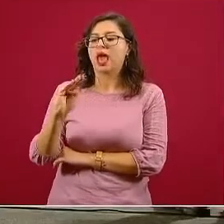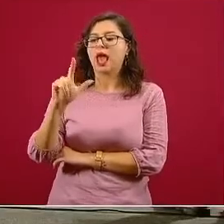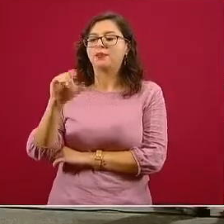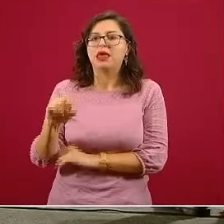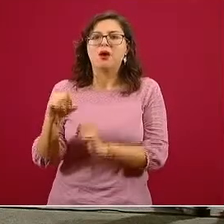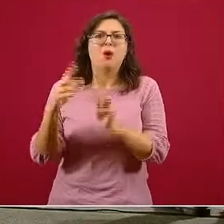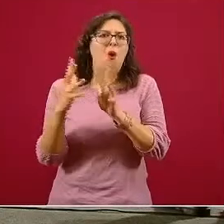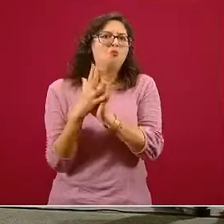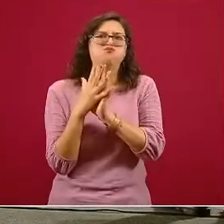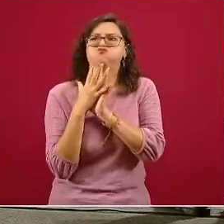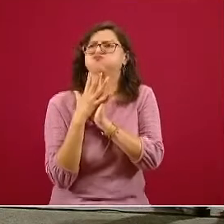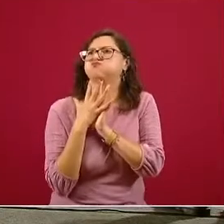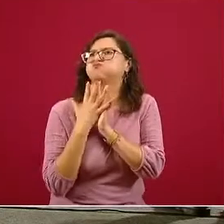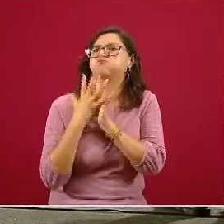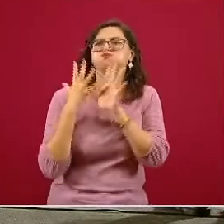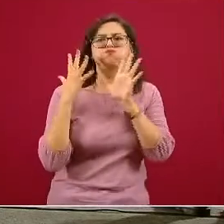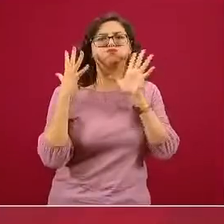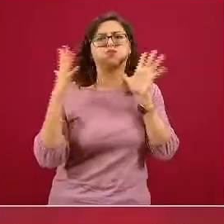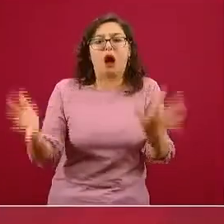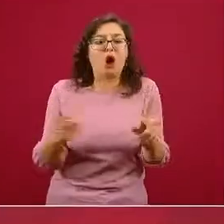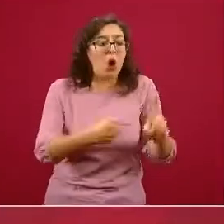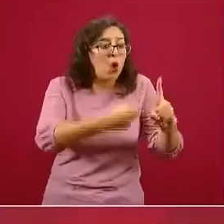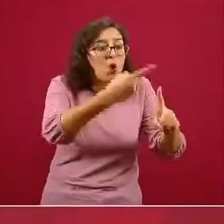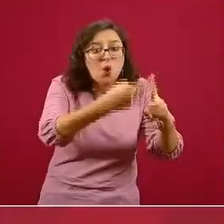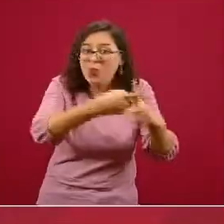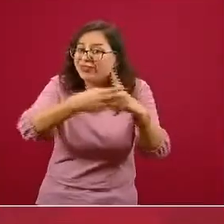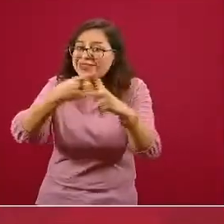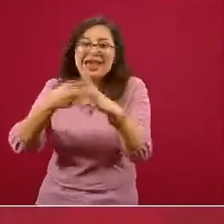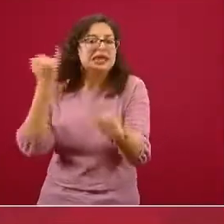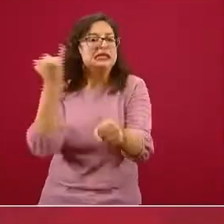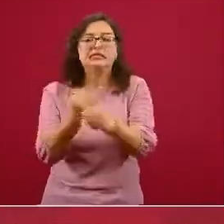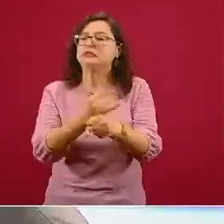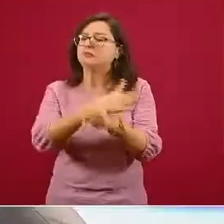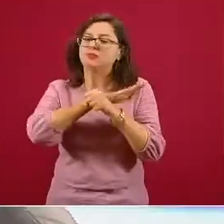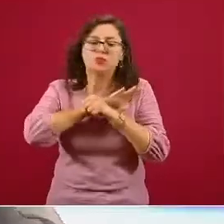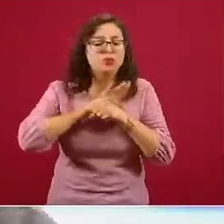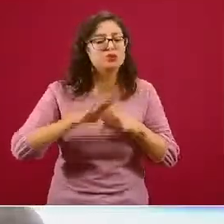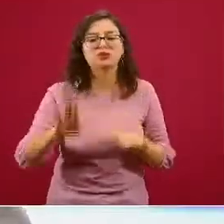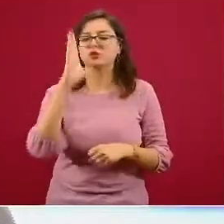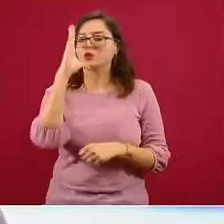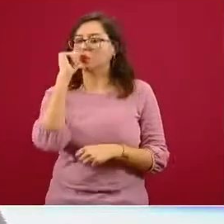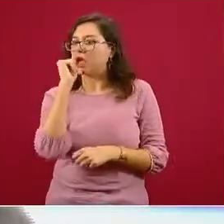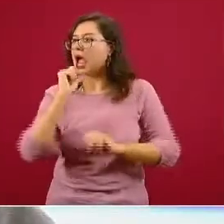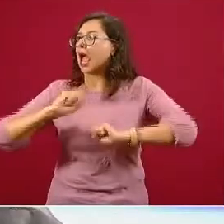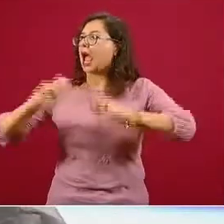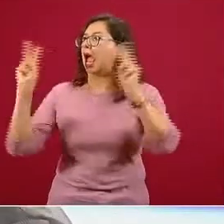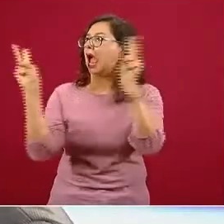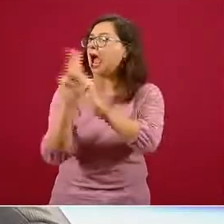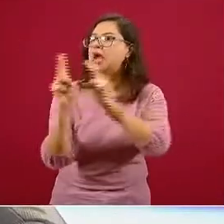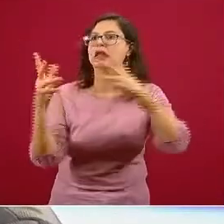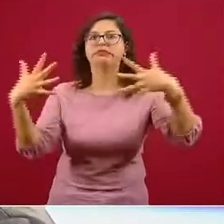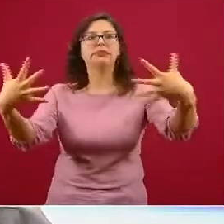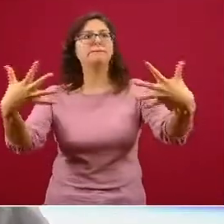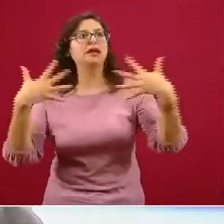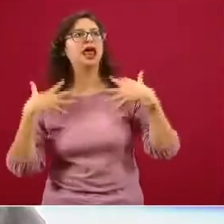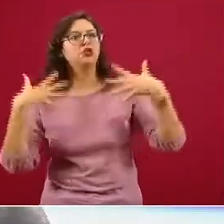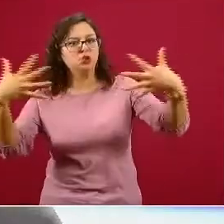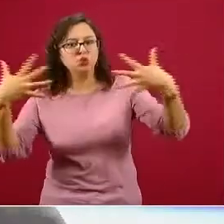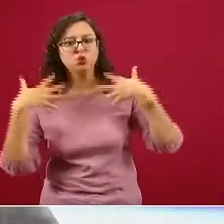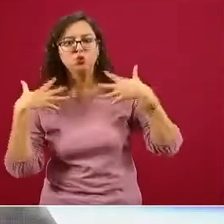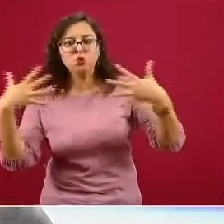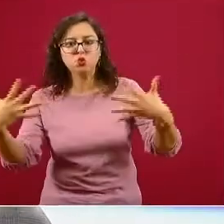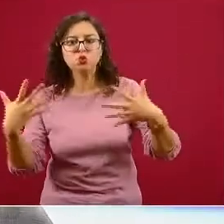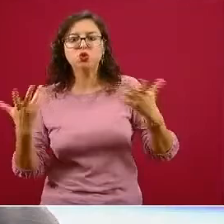eventos, de los acontecimientos, de los fenómenos en los que estamos inmersos, la calidad del aire, la temperatura ambiental,